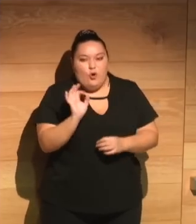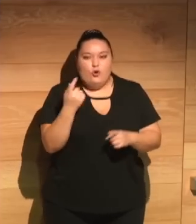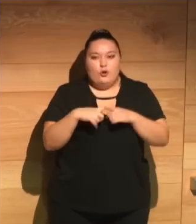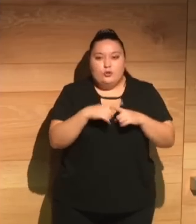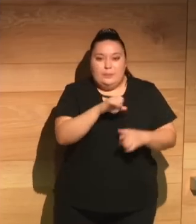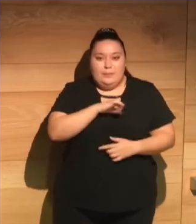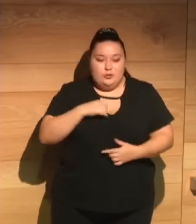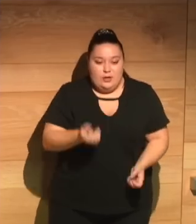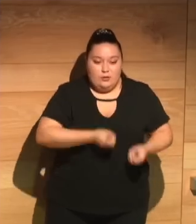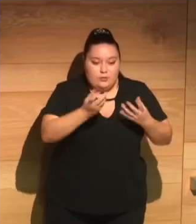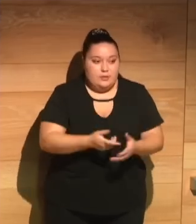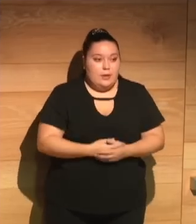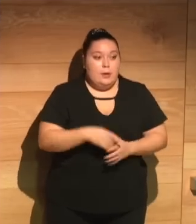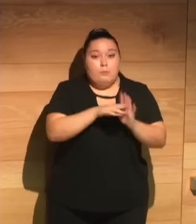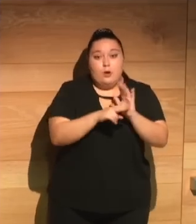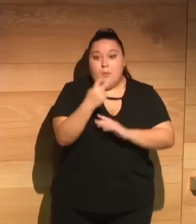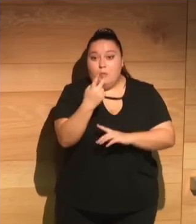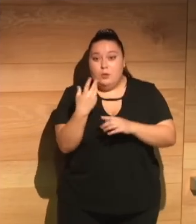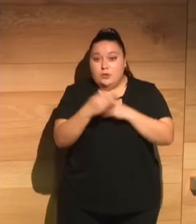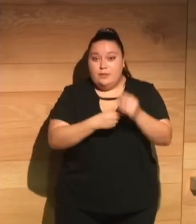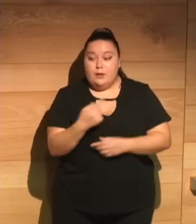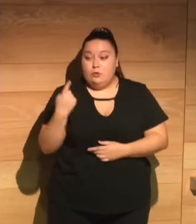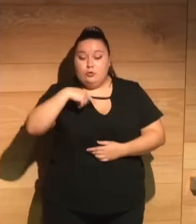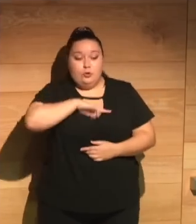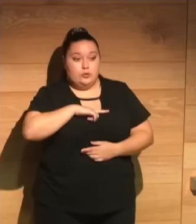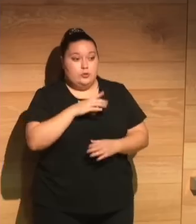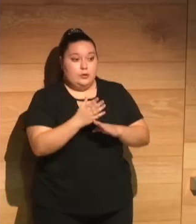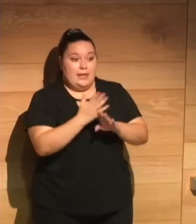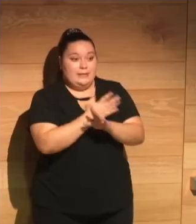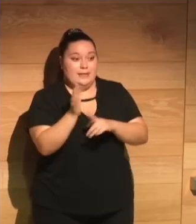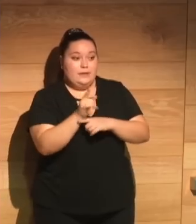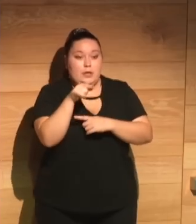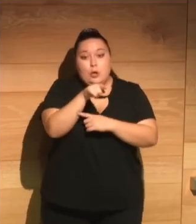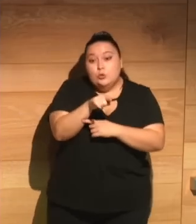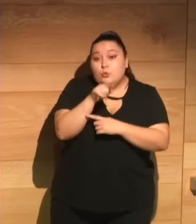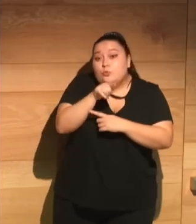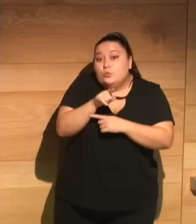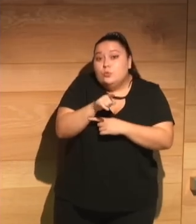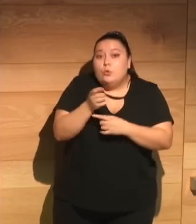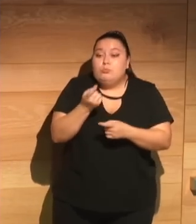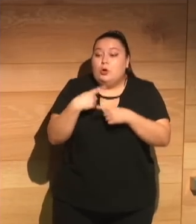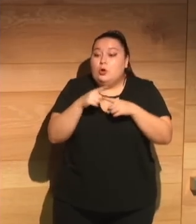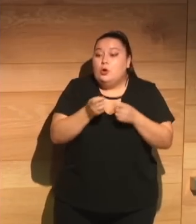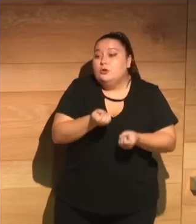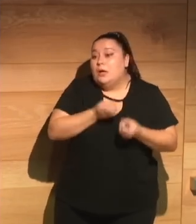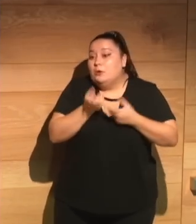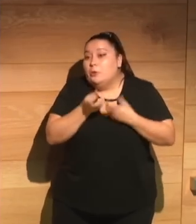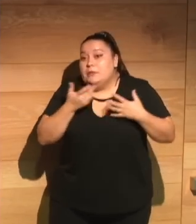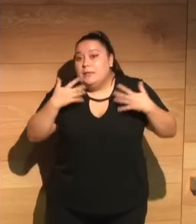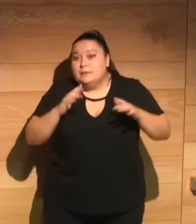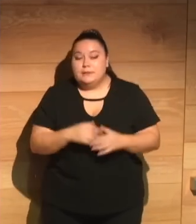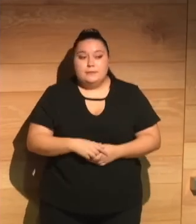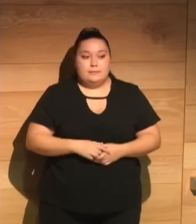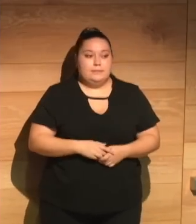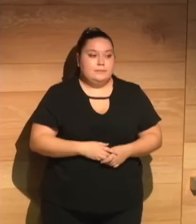ver, se pueden hacer dos programas paralelos. Nosotros vamos contando antes del cine y tú vas interviniendo y vas contando cada uno de los pasos. Antes de mi cine. Antes